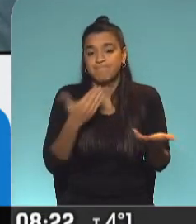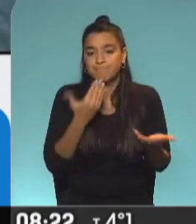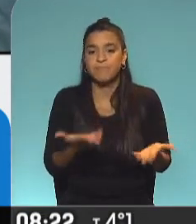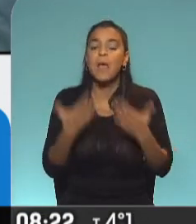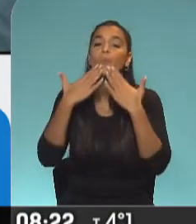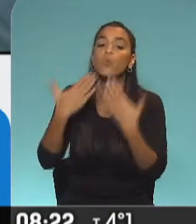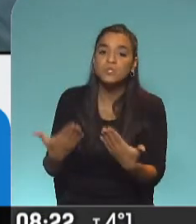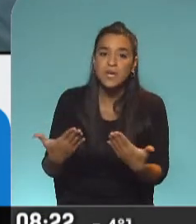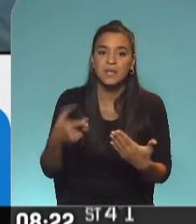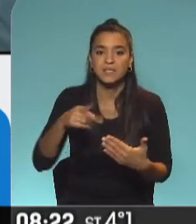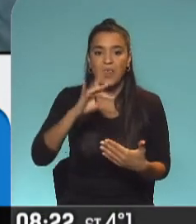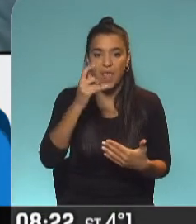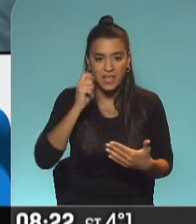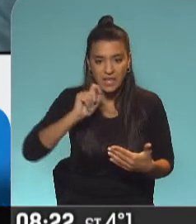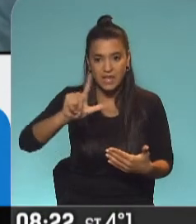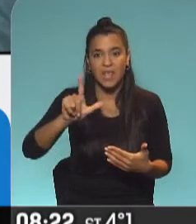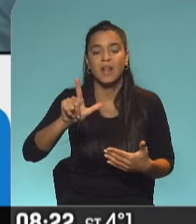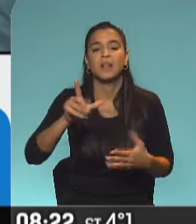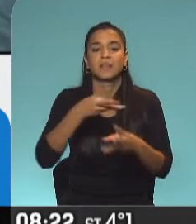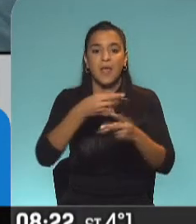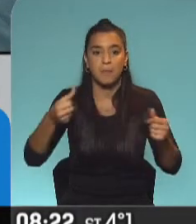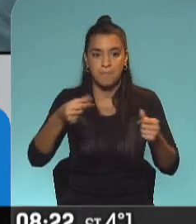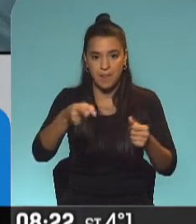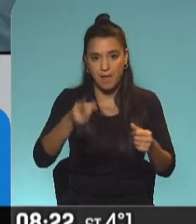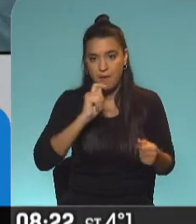Muchas gracias, doctora. Queda Daniel para el cierre de la nota junto a usted.